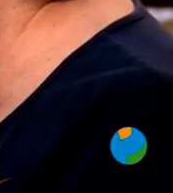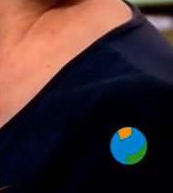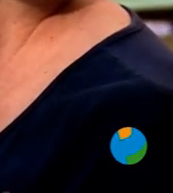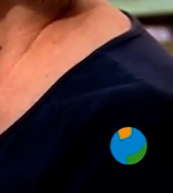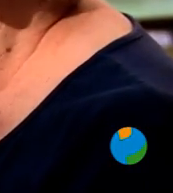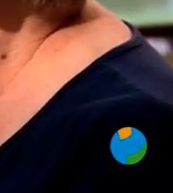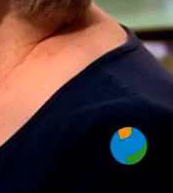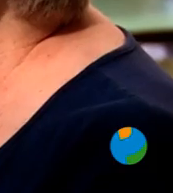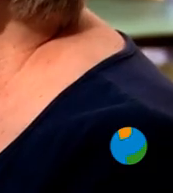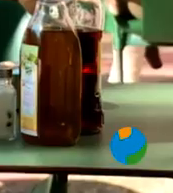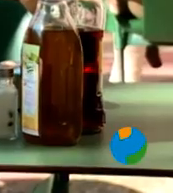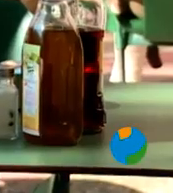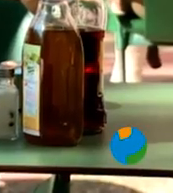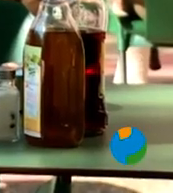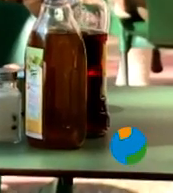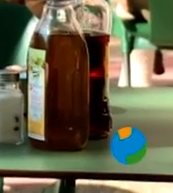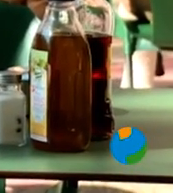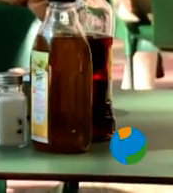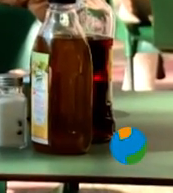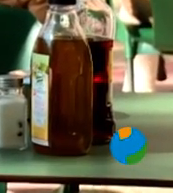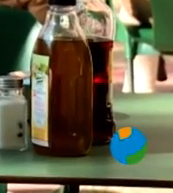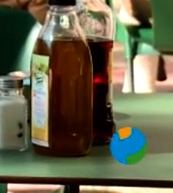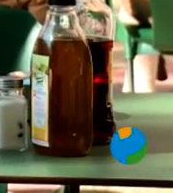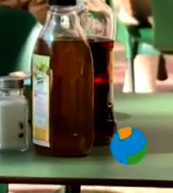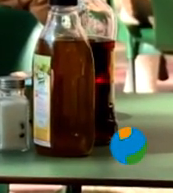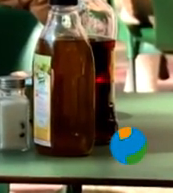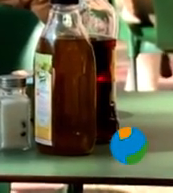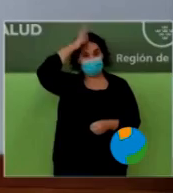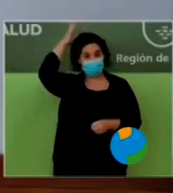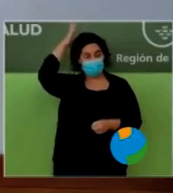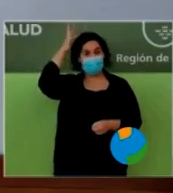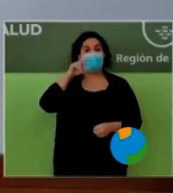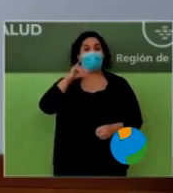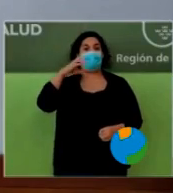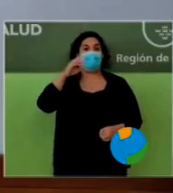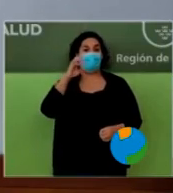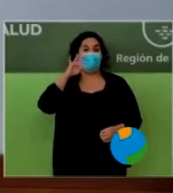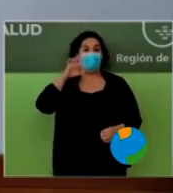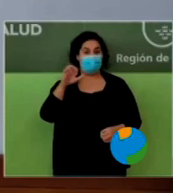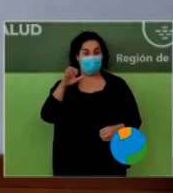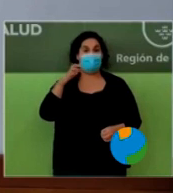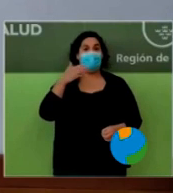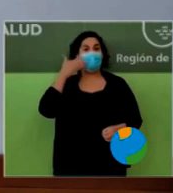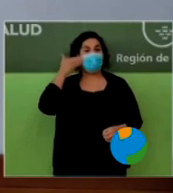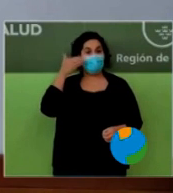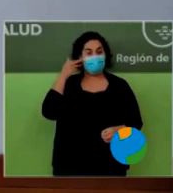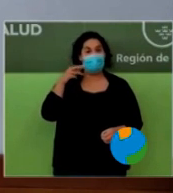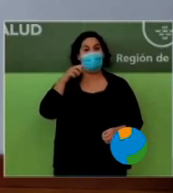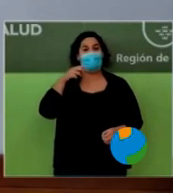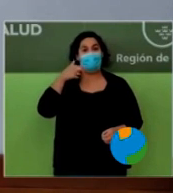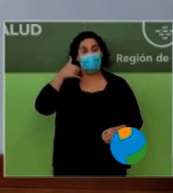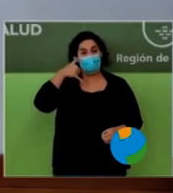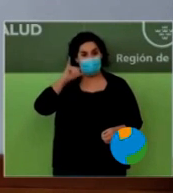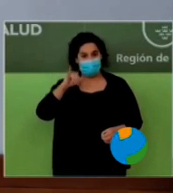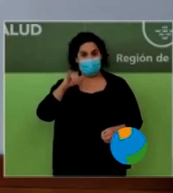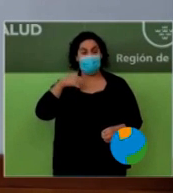flexibilizar medidas, especialmente en la hostelería. Los municipios de Cartagena, Ricote, Beniel, Lorquí, Pliego, Santomera, Abarán,